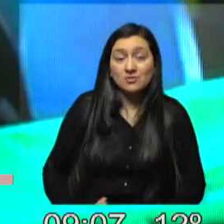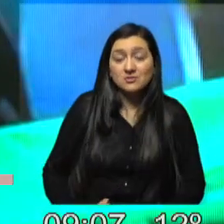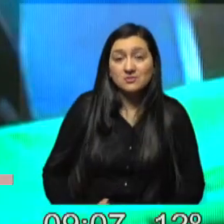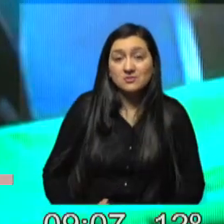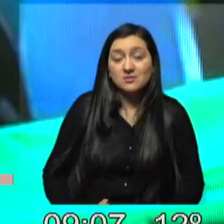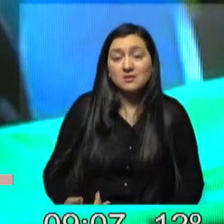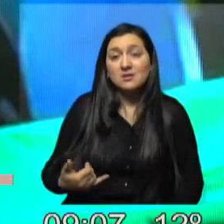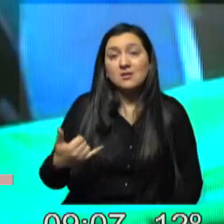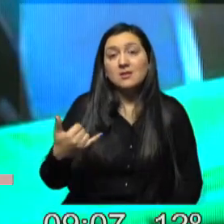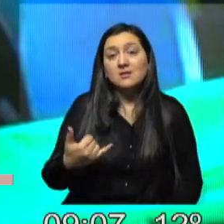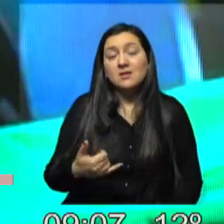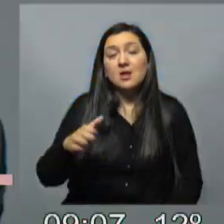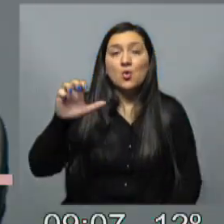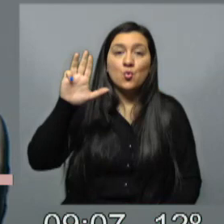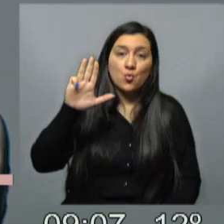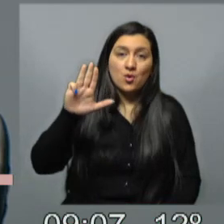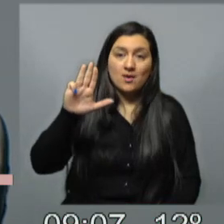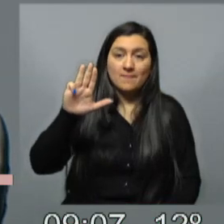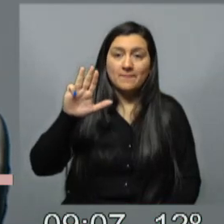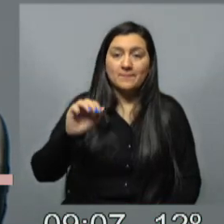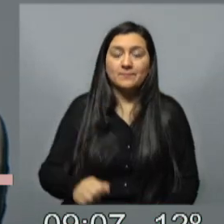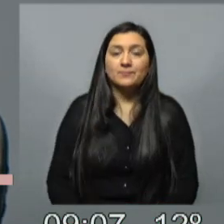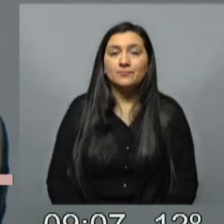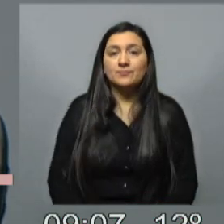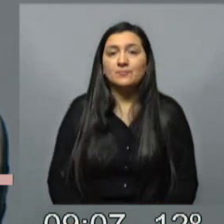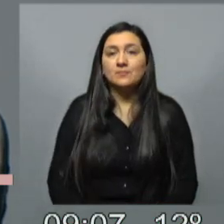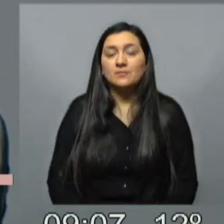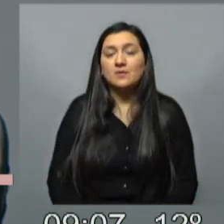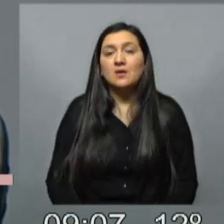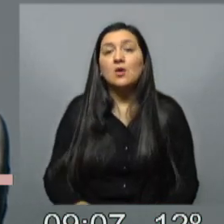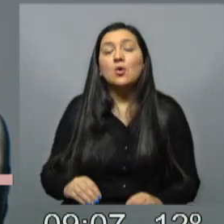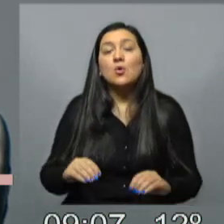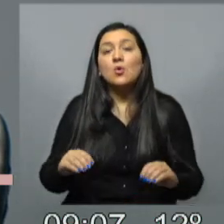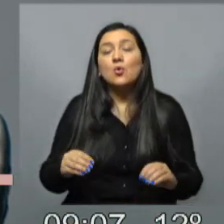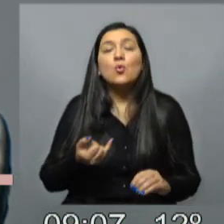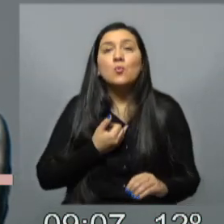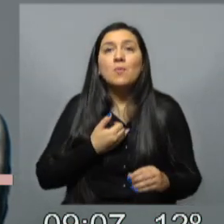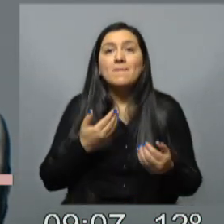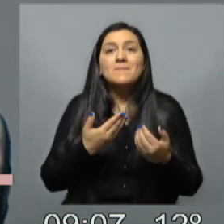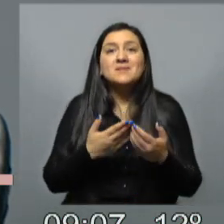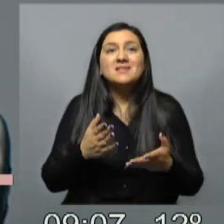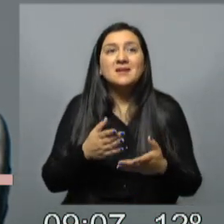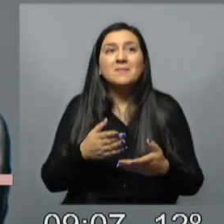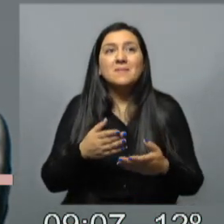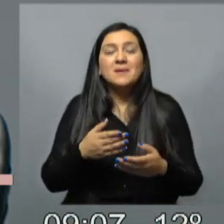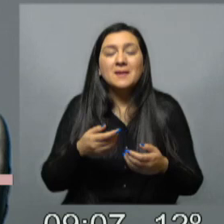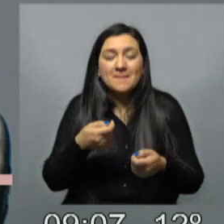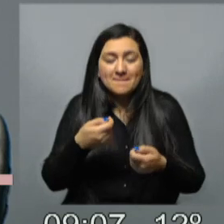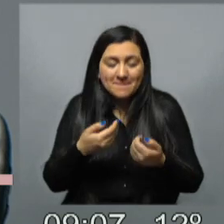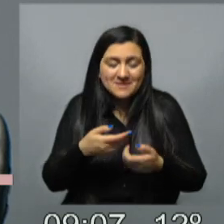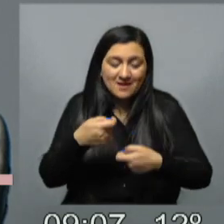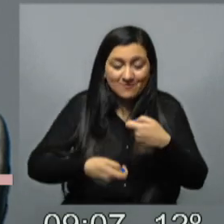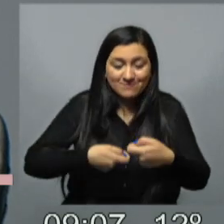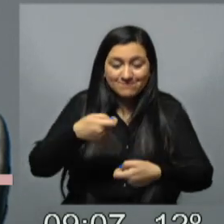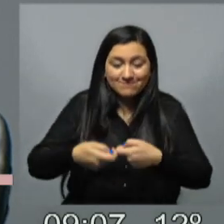sí, tiene Lula en este caso. ¿Qué margen va a tener para aplicar alguna de las cuestiones que él dijo, que de alguna